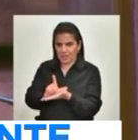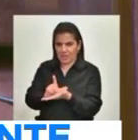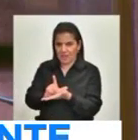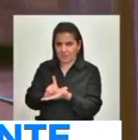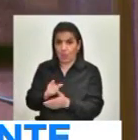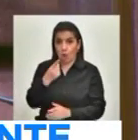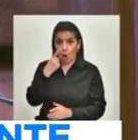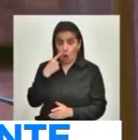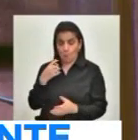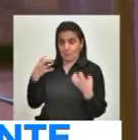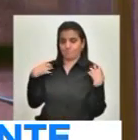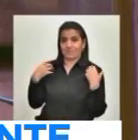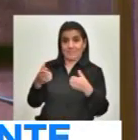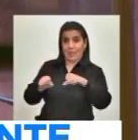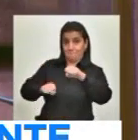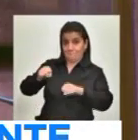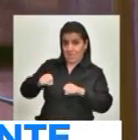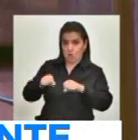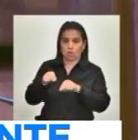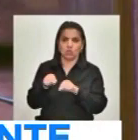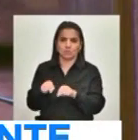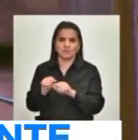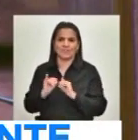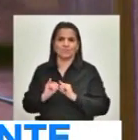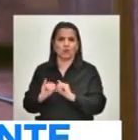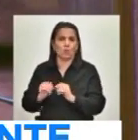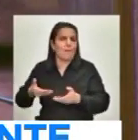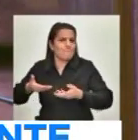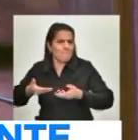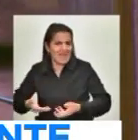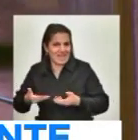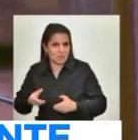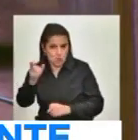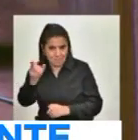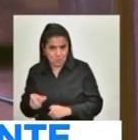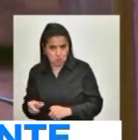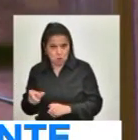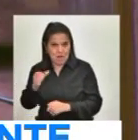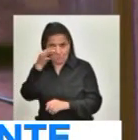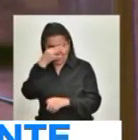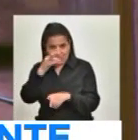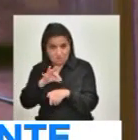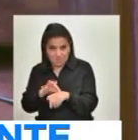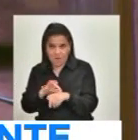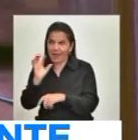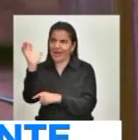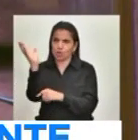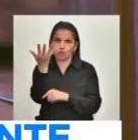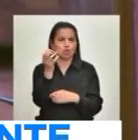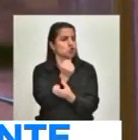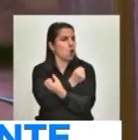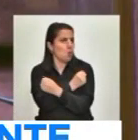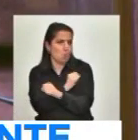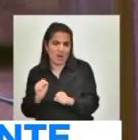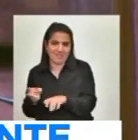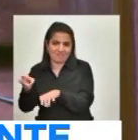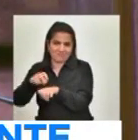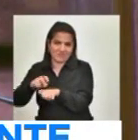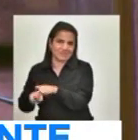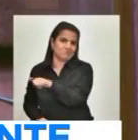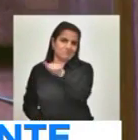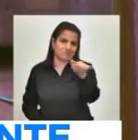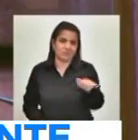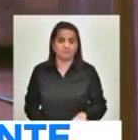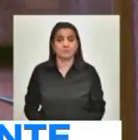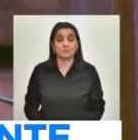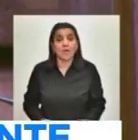debido al peso del paciente y las condiciones climáticas, no sería posible realizar el traslado retornando el avión